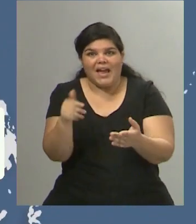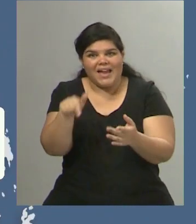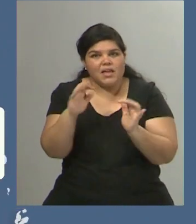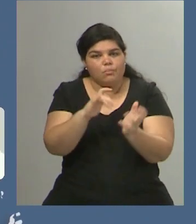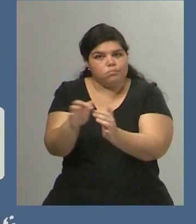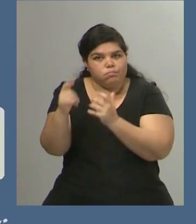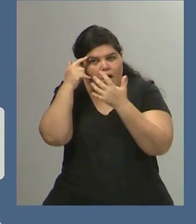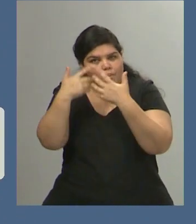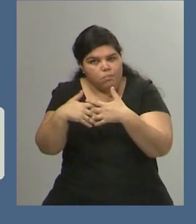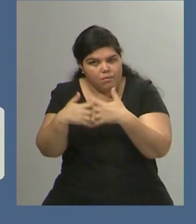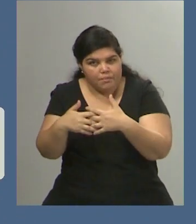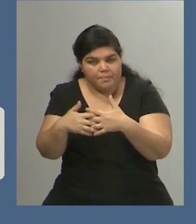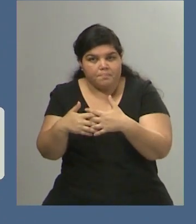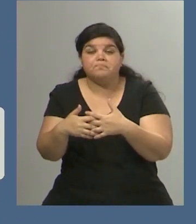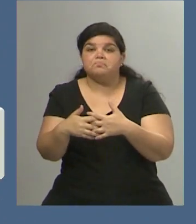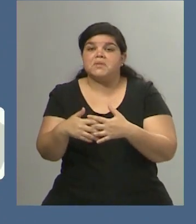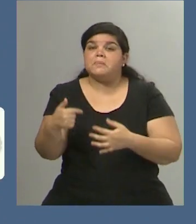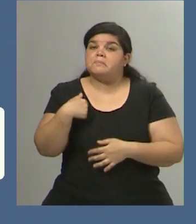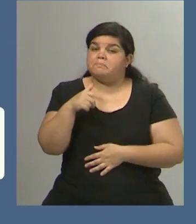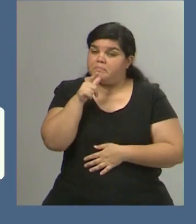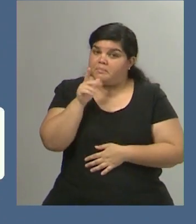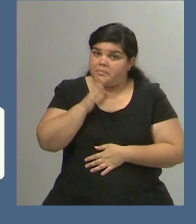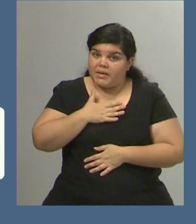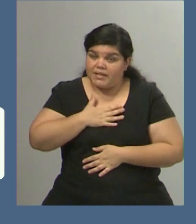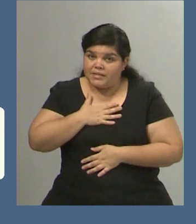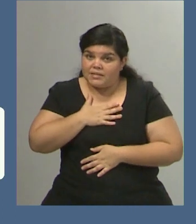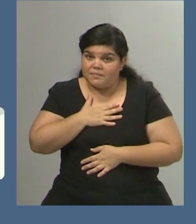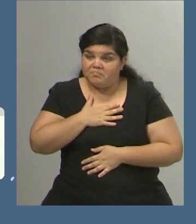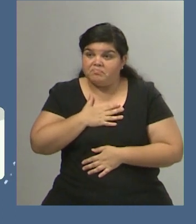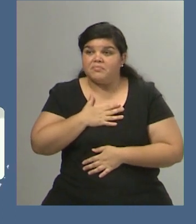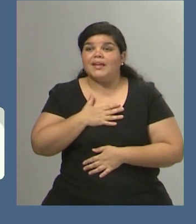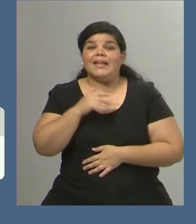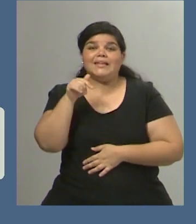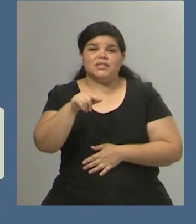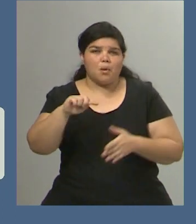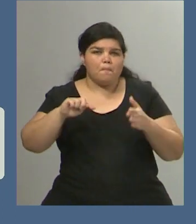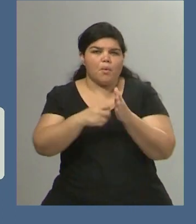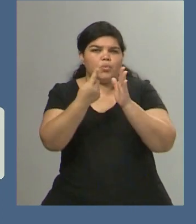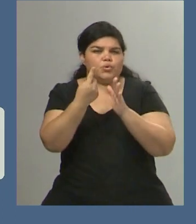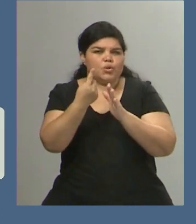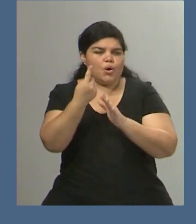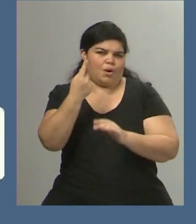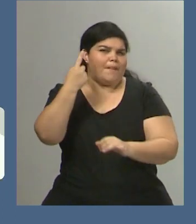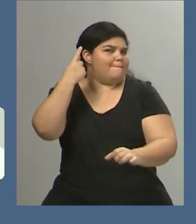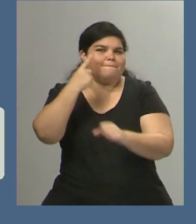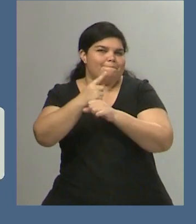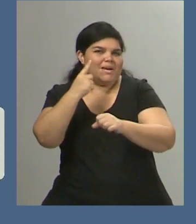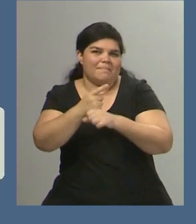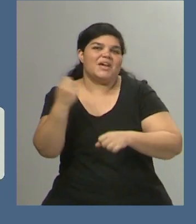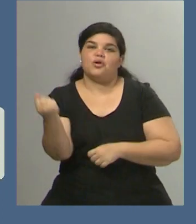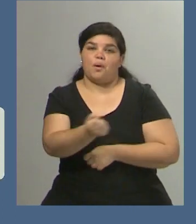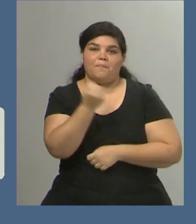Tengo la impresión de que esta debería ser una de las prioridades del